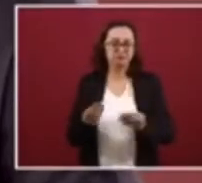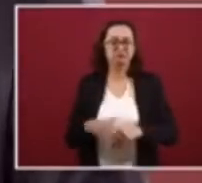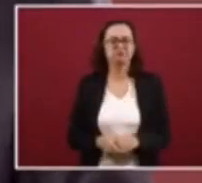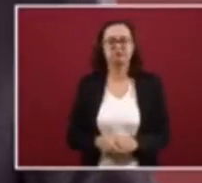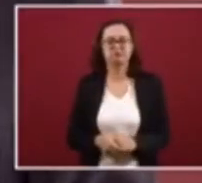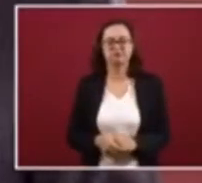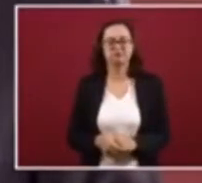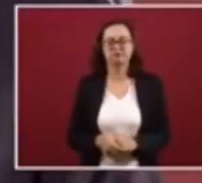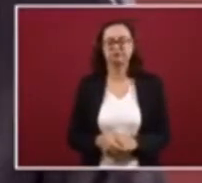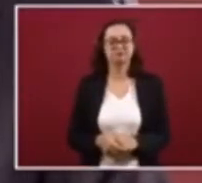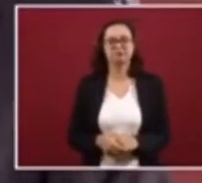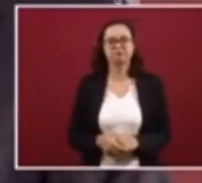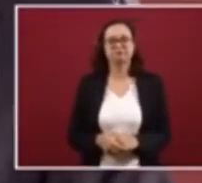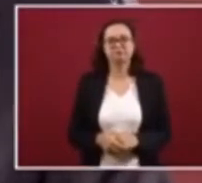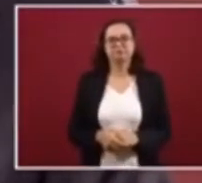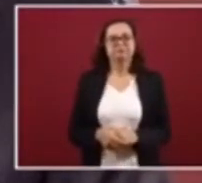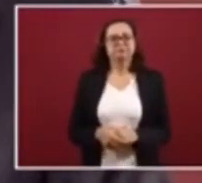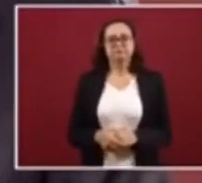un municipio